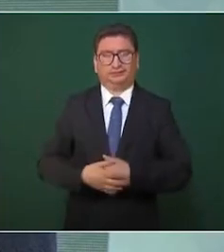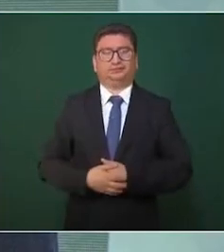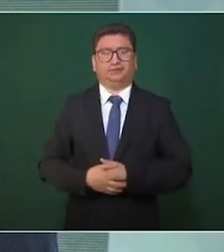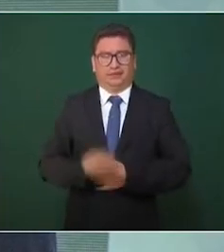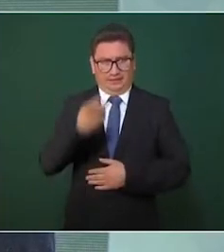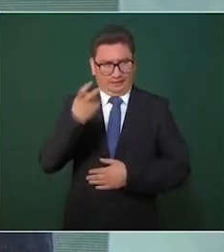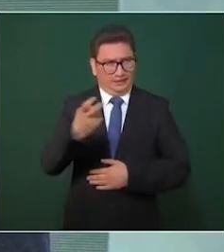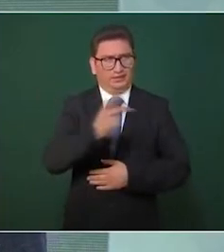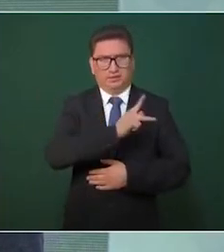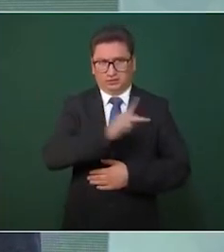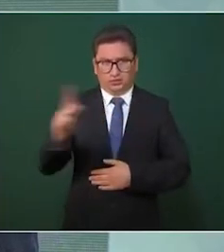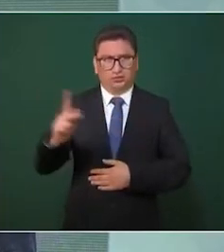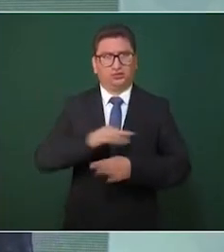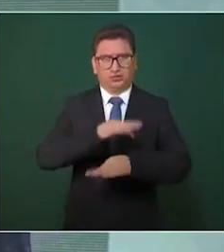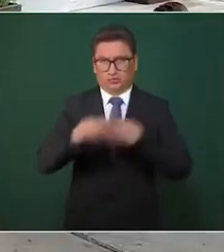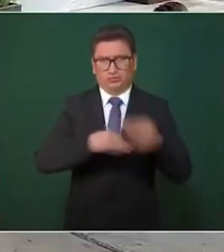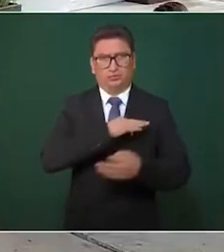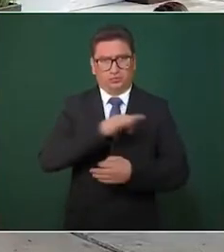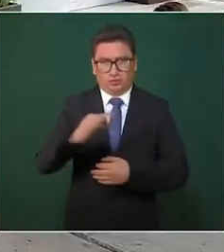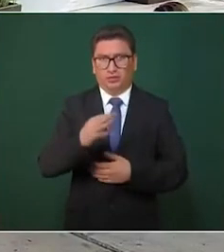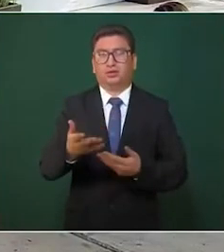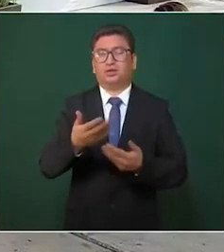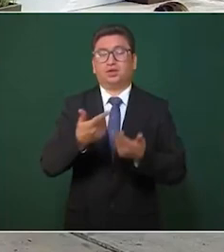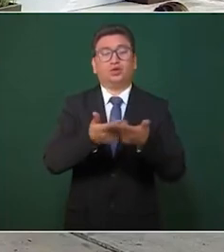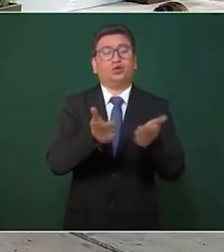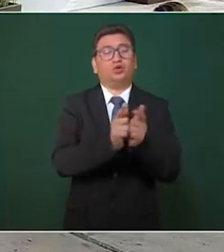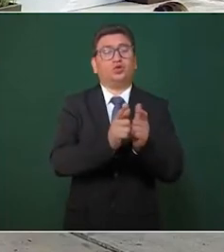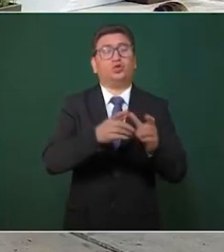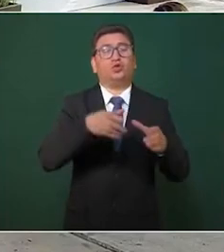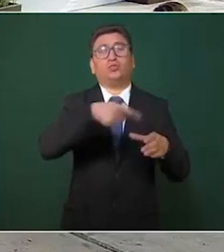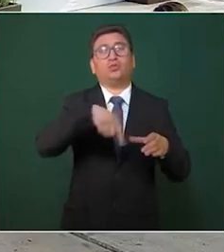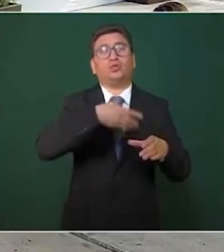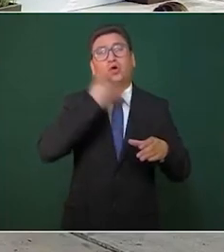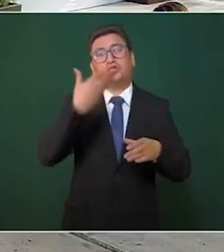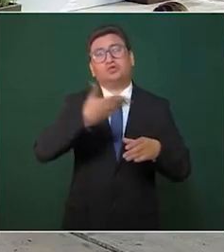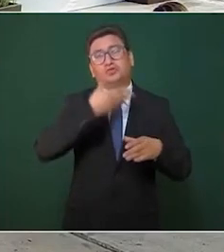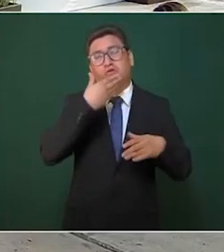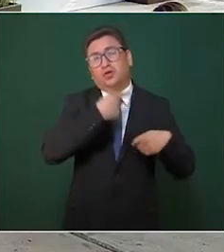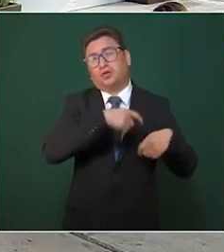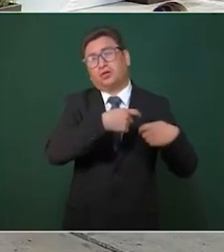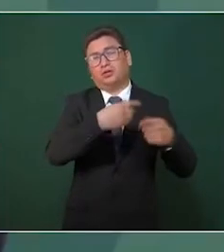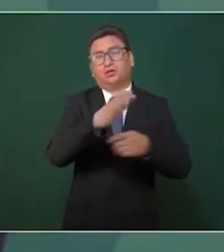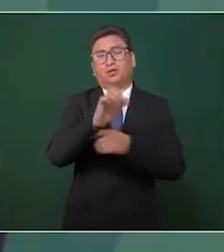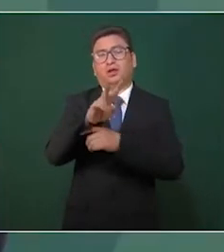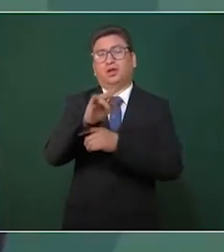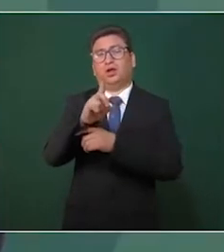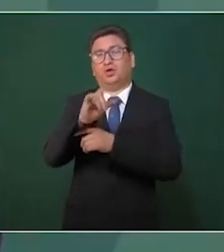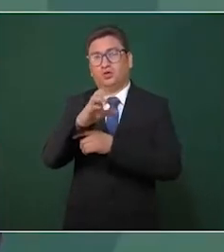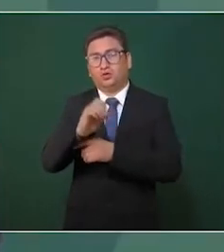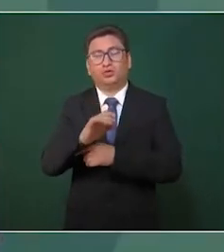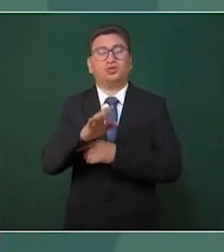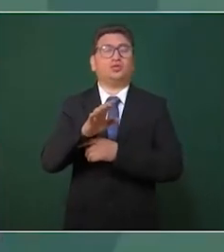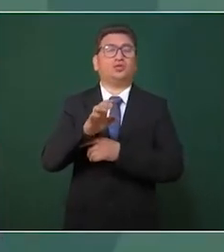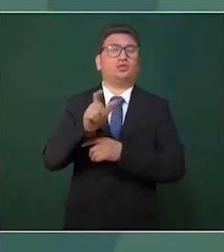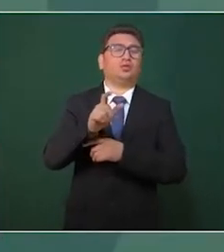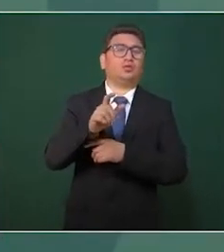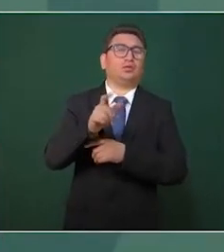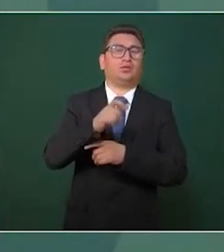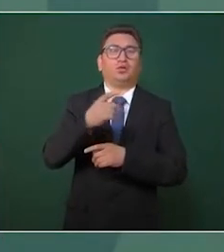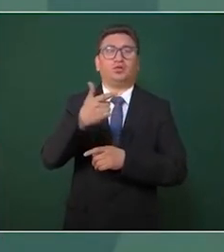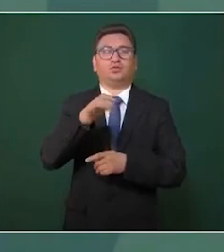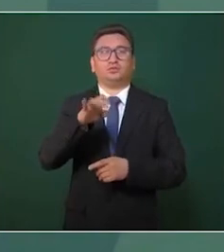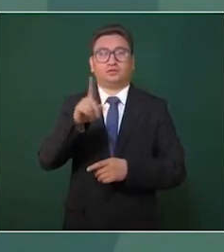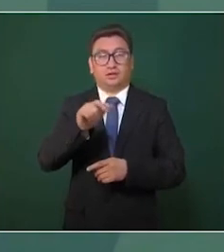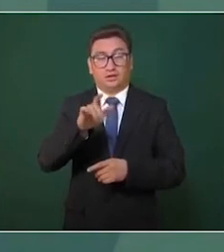lo que tienen que hacer los del bloque conservador, Claudio X González, y